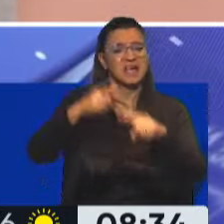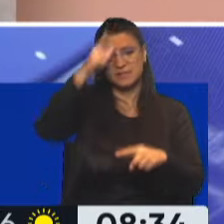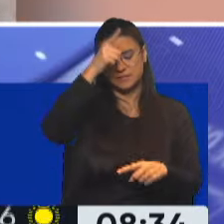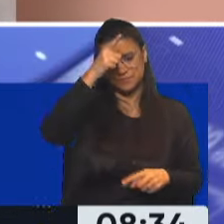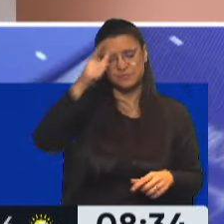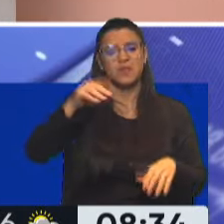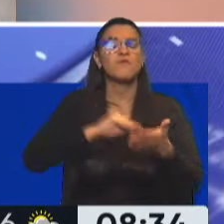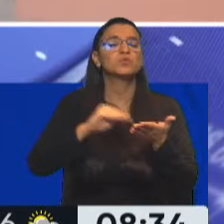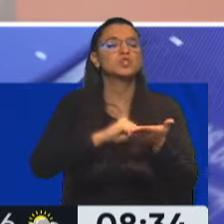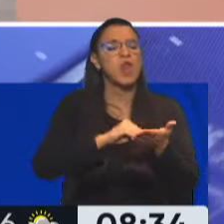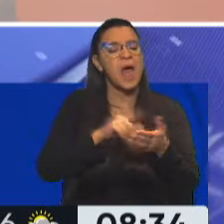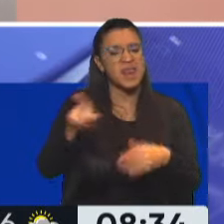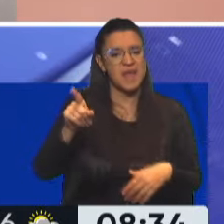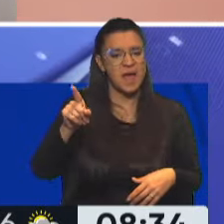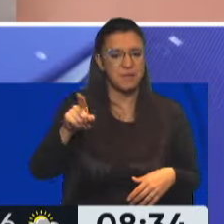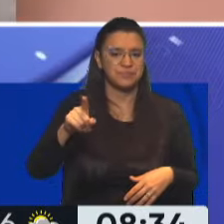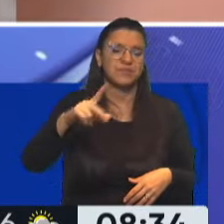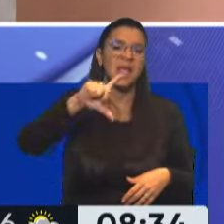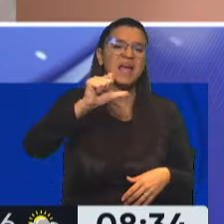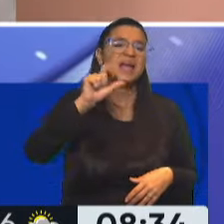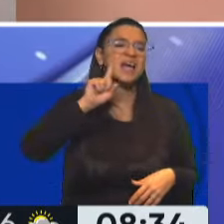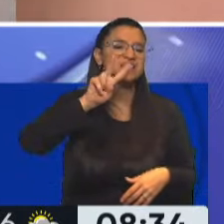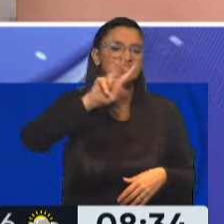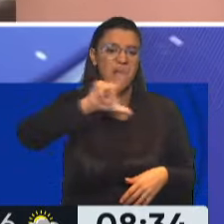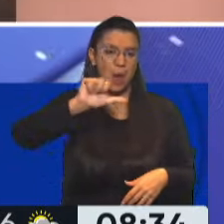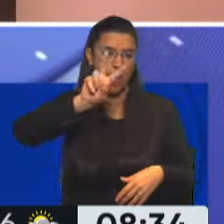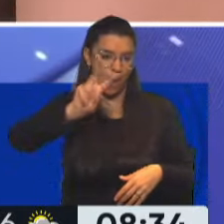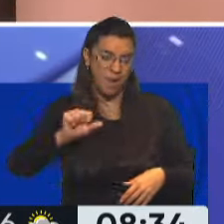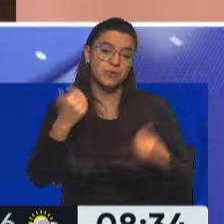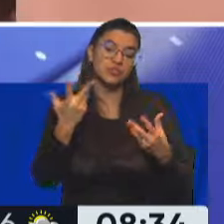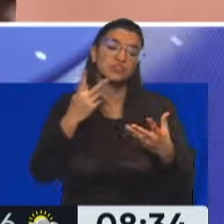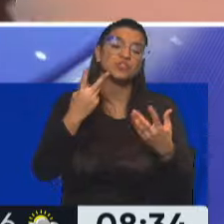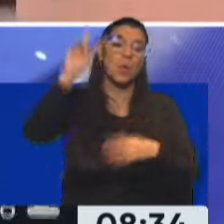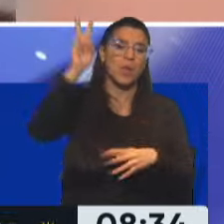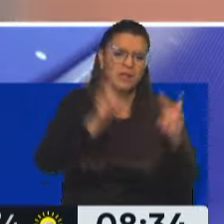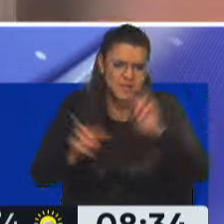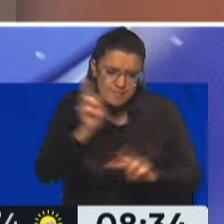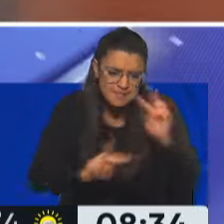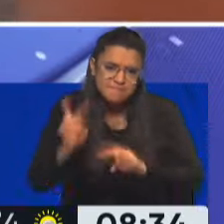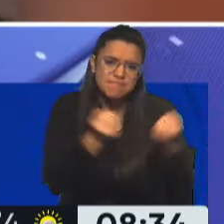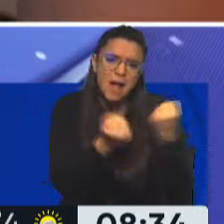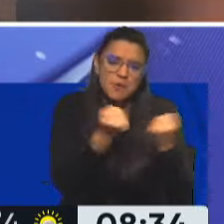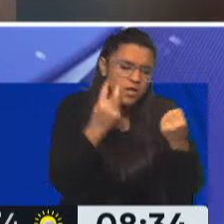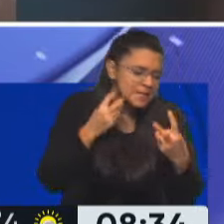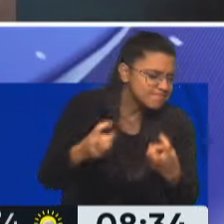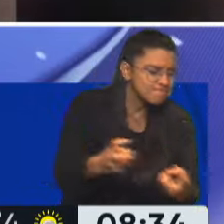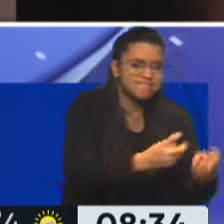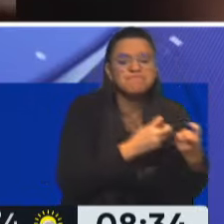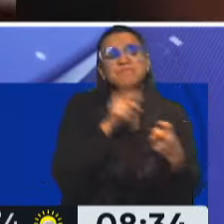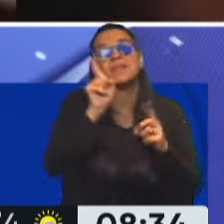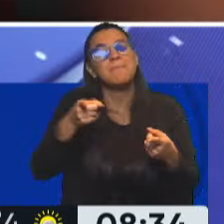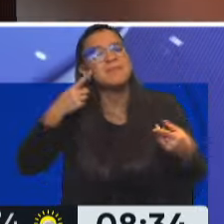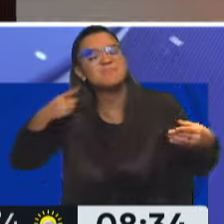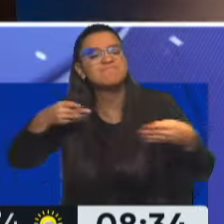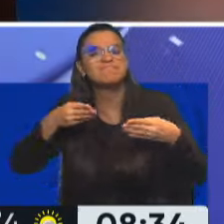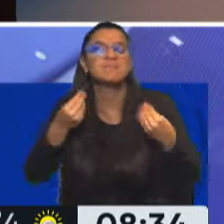exfuncionaria municipal Victoria caillava es por eso que se ha peritado por segunda vez la camioneta y que está centrada la investigación también en